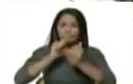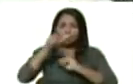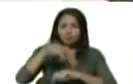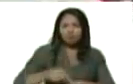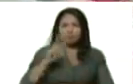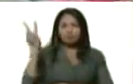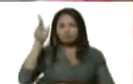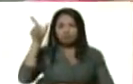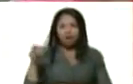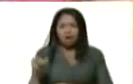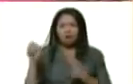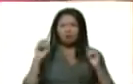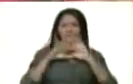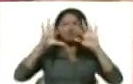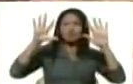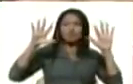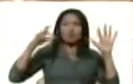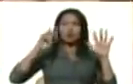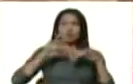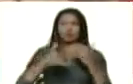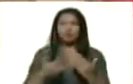venezolano, brillando.